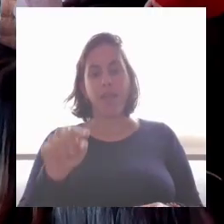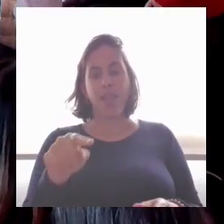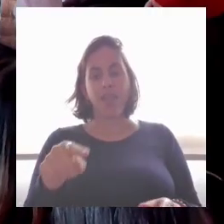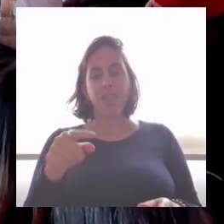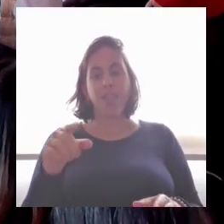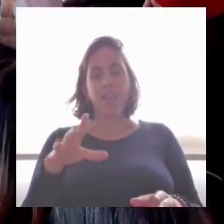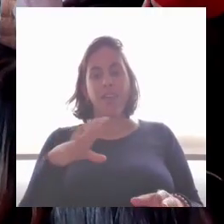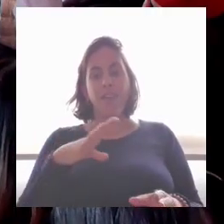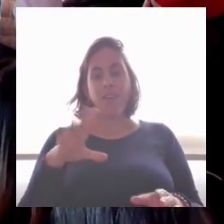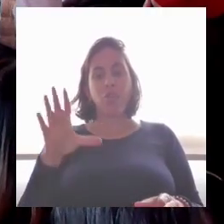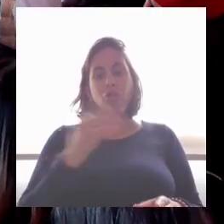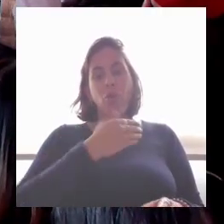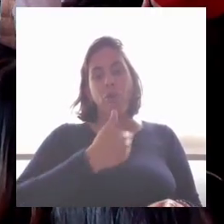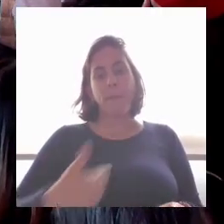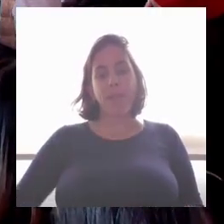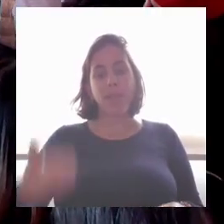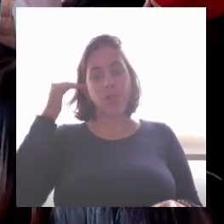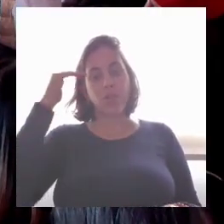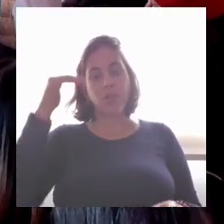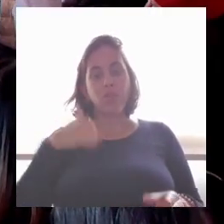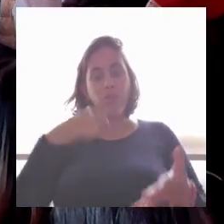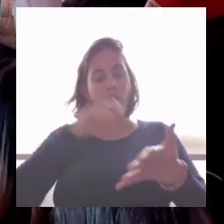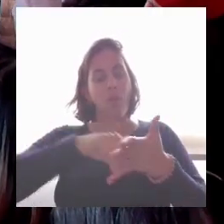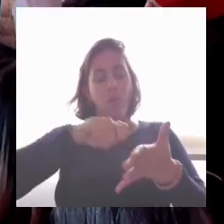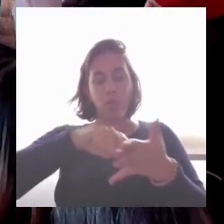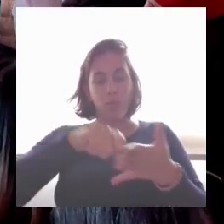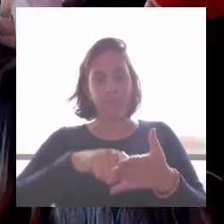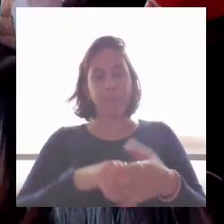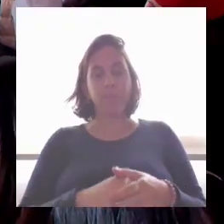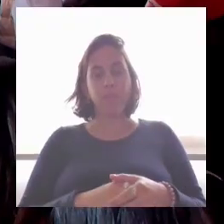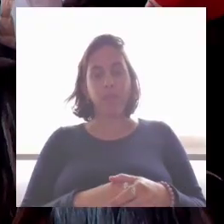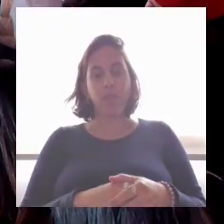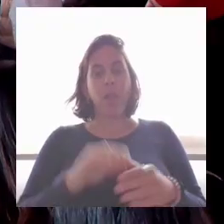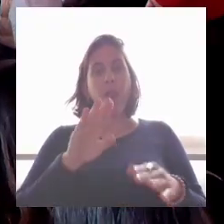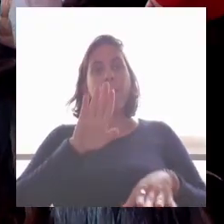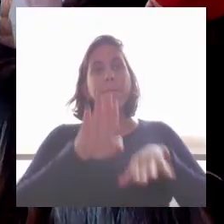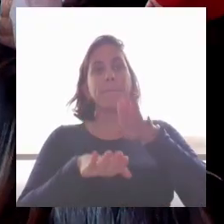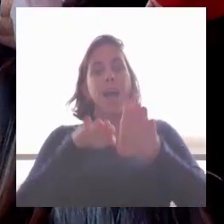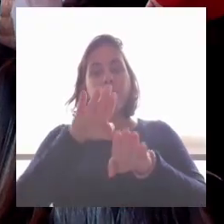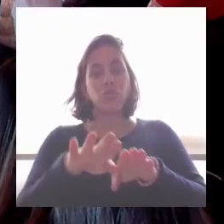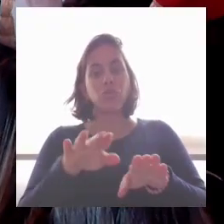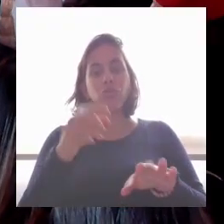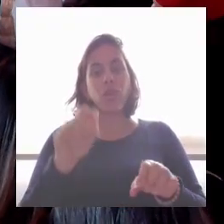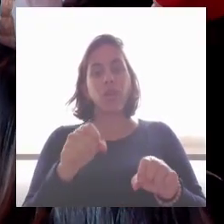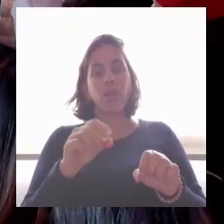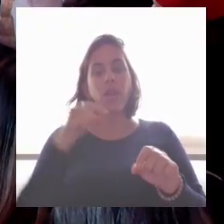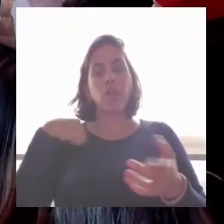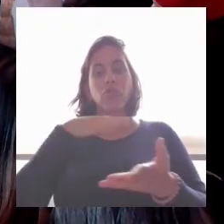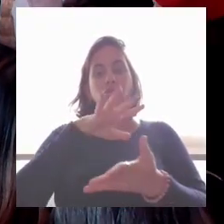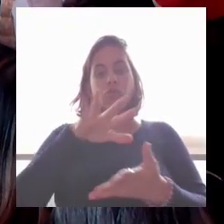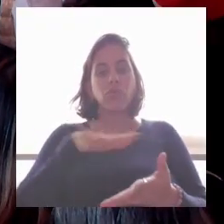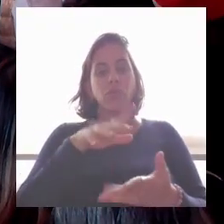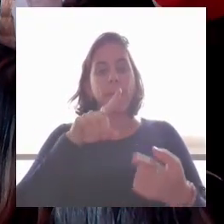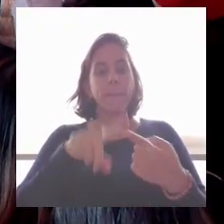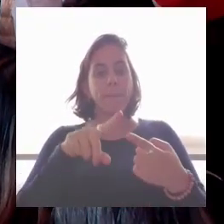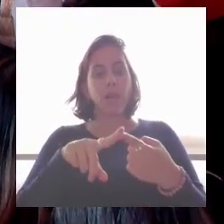y toda docente, tengo que tomar notas. En estos pasos, en este pacto social, y esto que